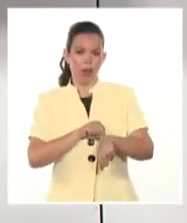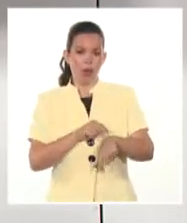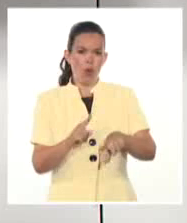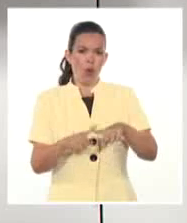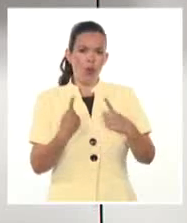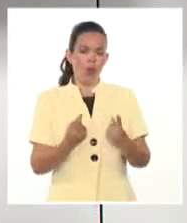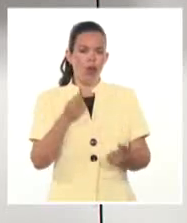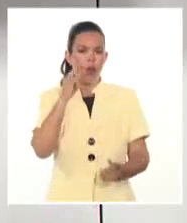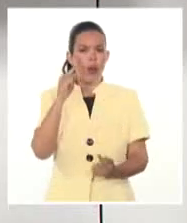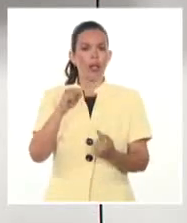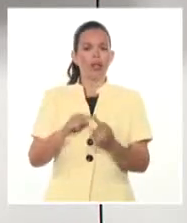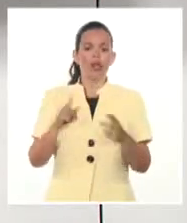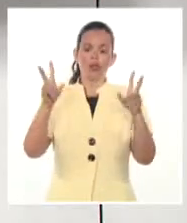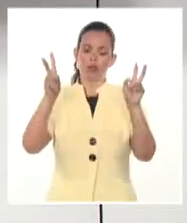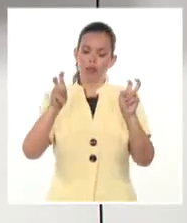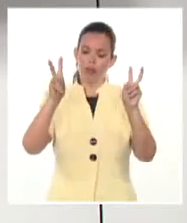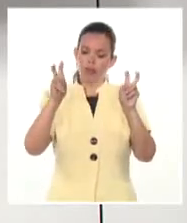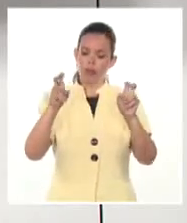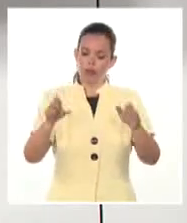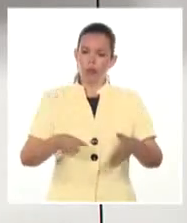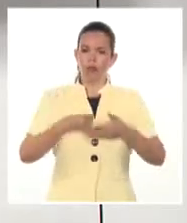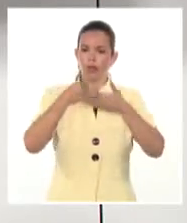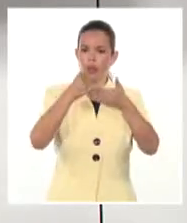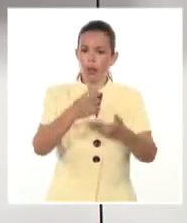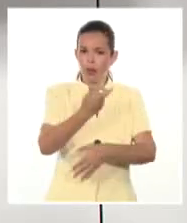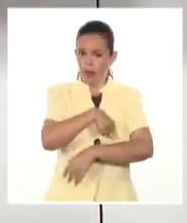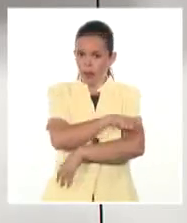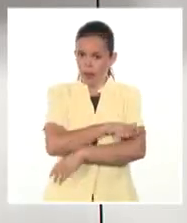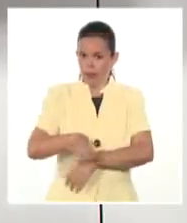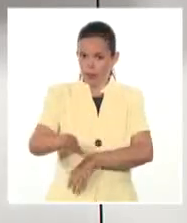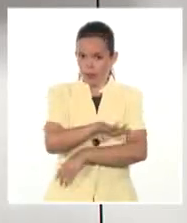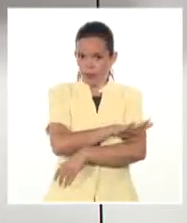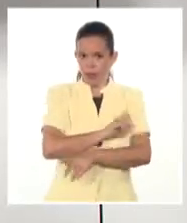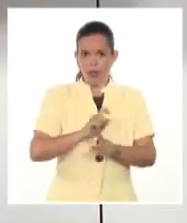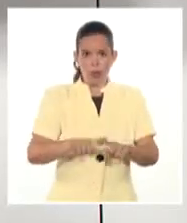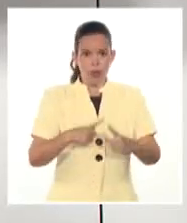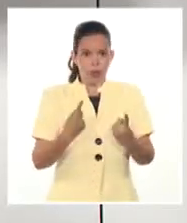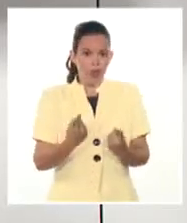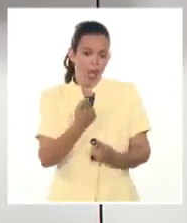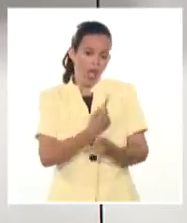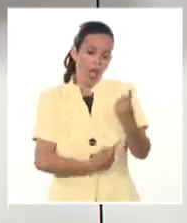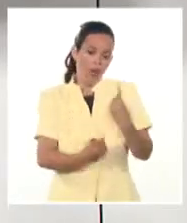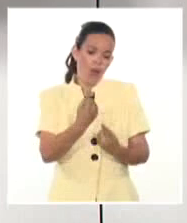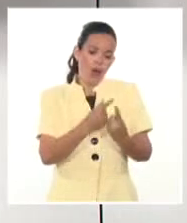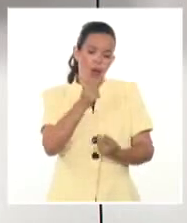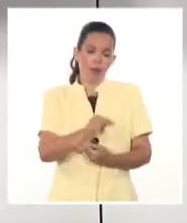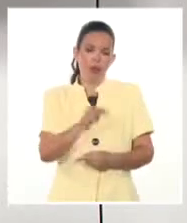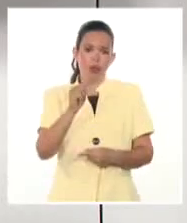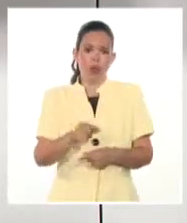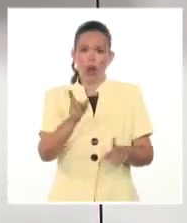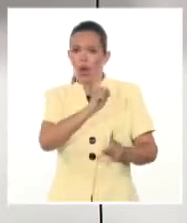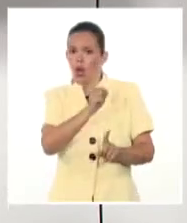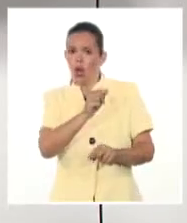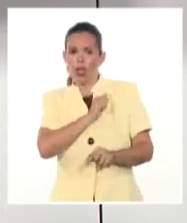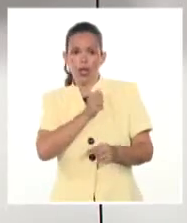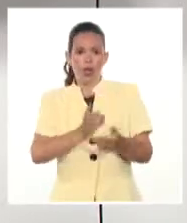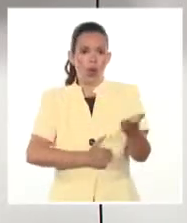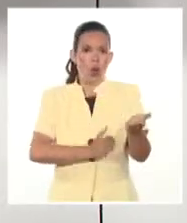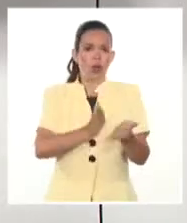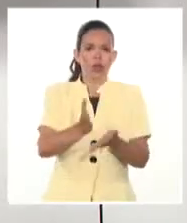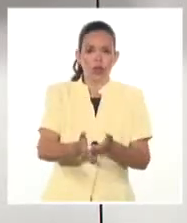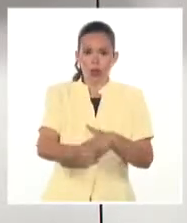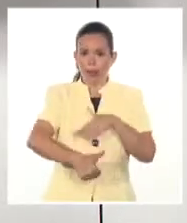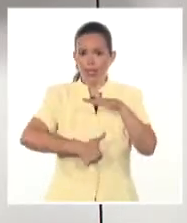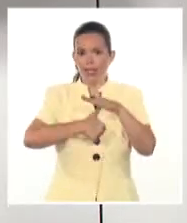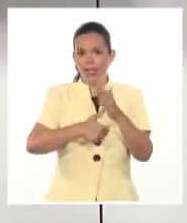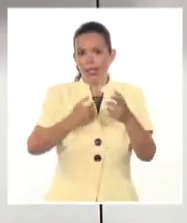populares que renueven su apuesta hacia él, máxime cuando hay gente que puede no quererlo, pero querer muchísimo menos al correísmo, y